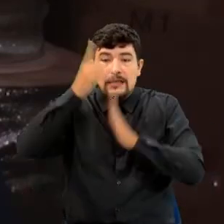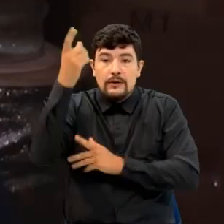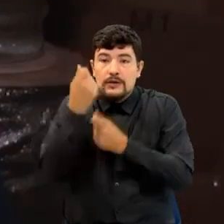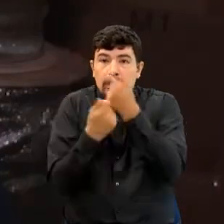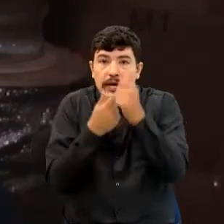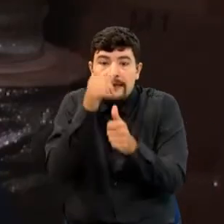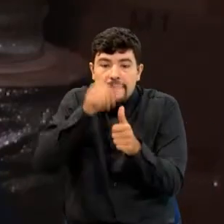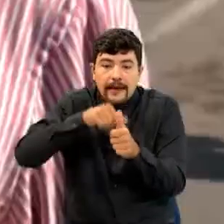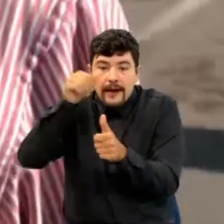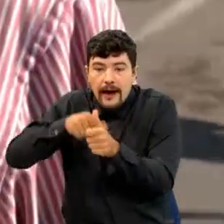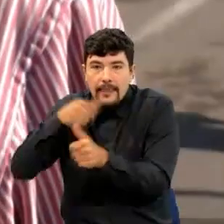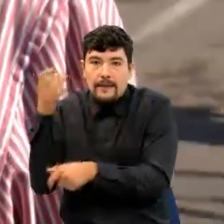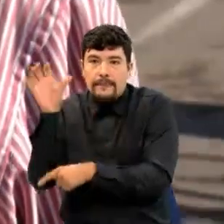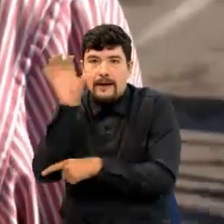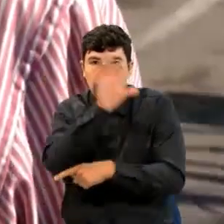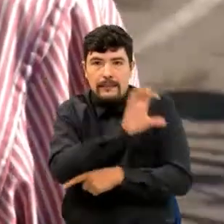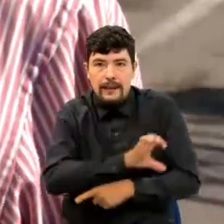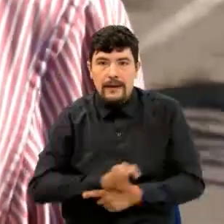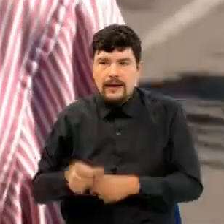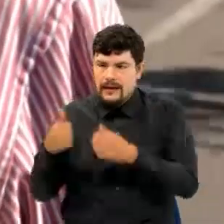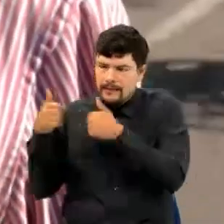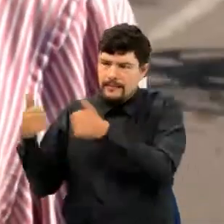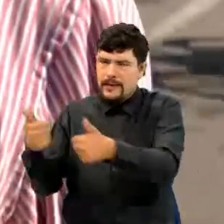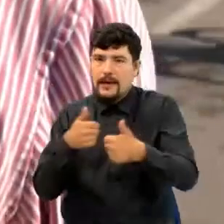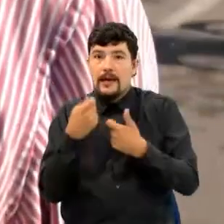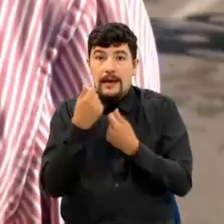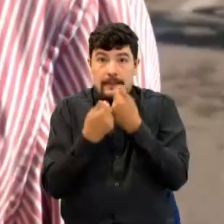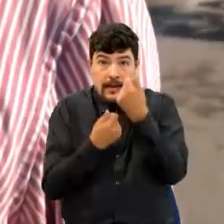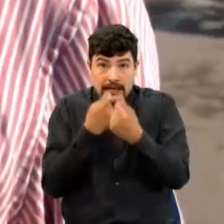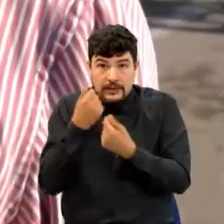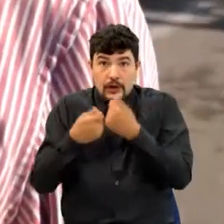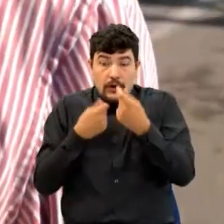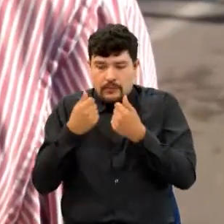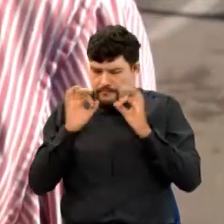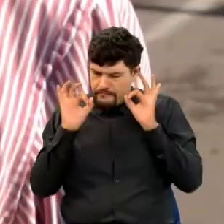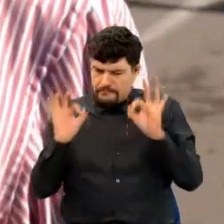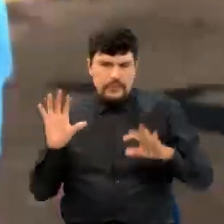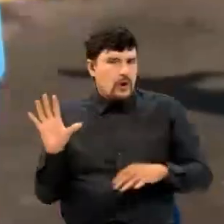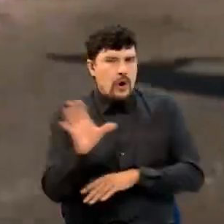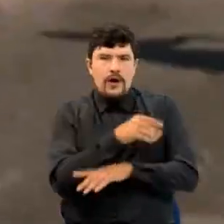de cada país. Bien, bien, los precios económicos, todo bien.